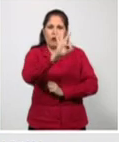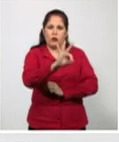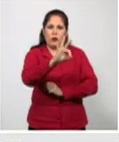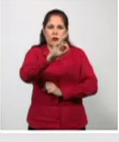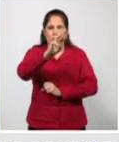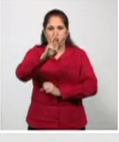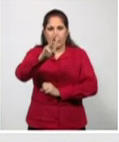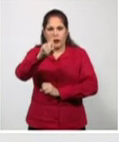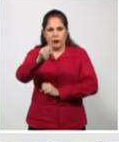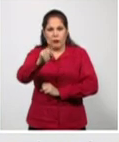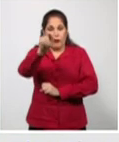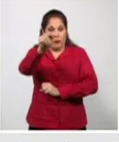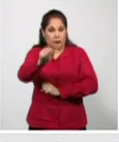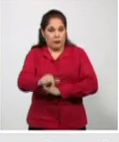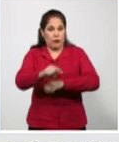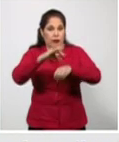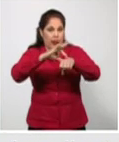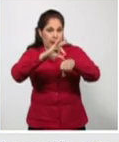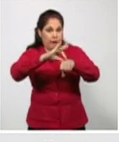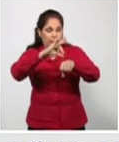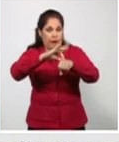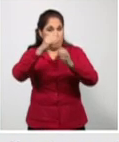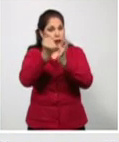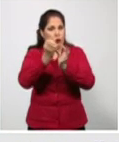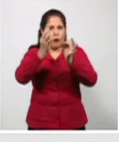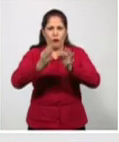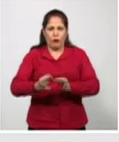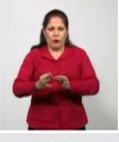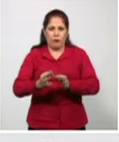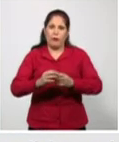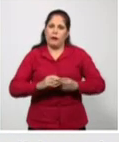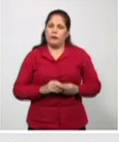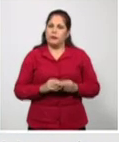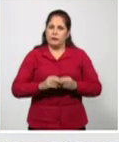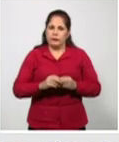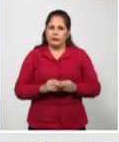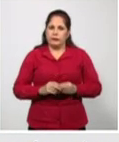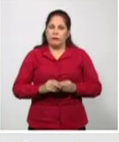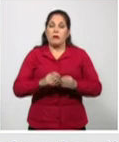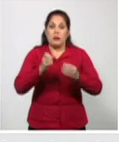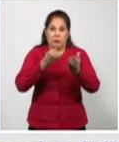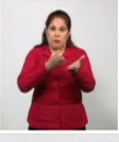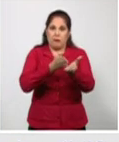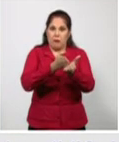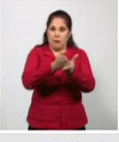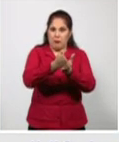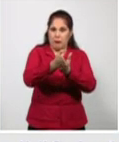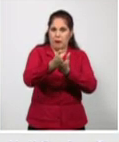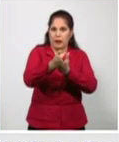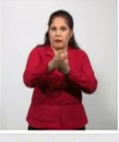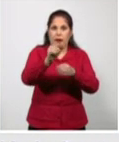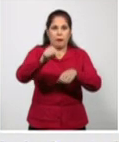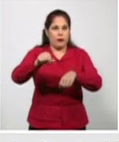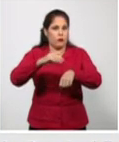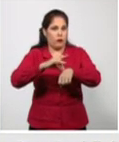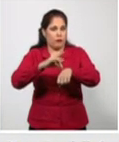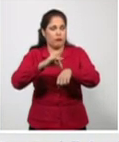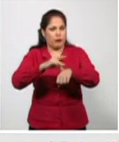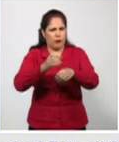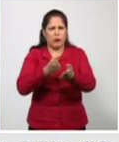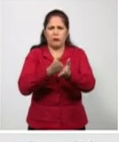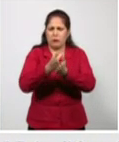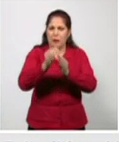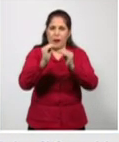32.831 pacientes que se han diagnosticado con la enfermedad, se mantiene un número activo, como ya dijimos, elevado,